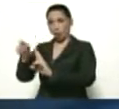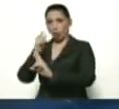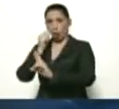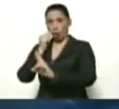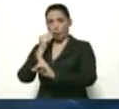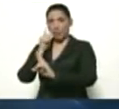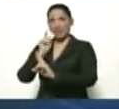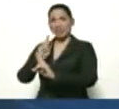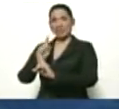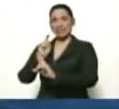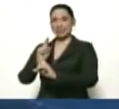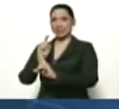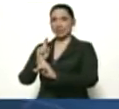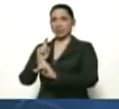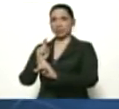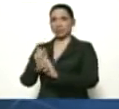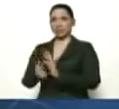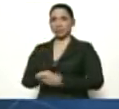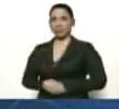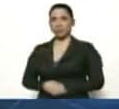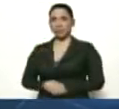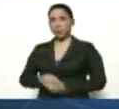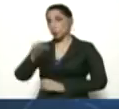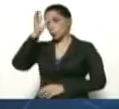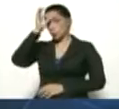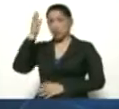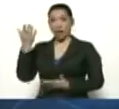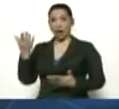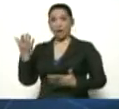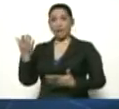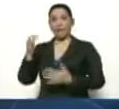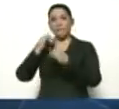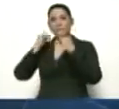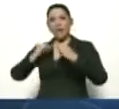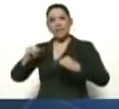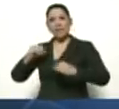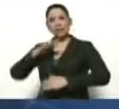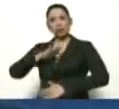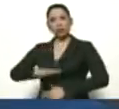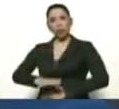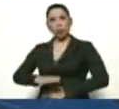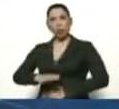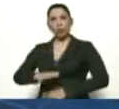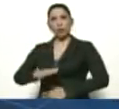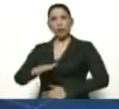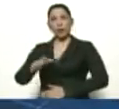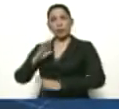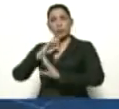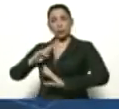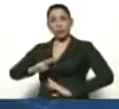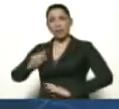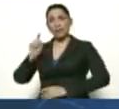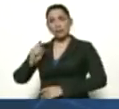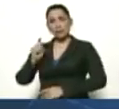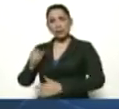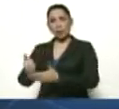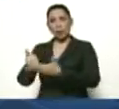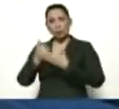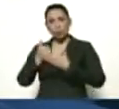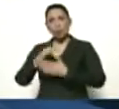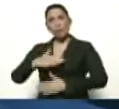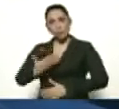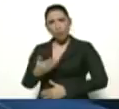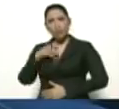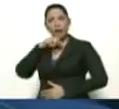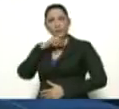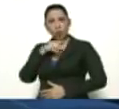necesitas no sabes lo feliz que estoy es que me hayas respondido le dice quiñones necesitamos ayuda puedes